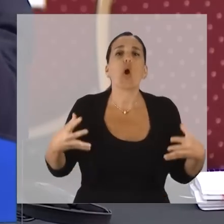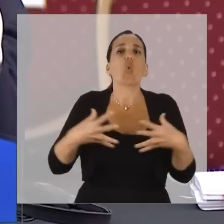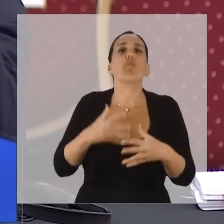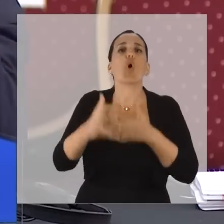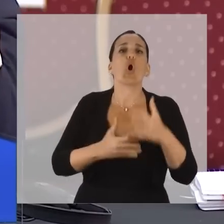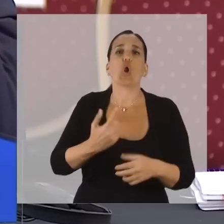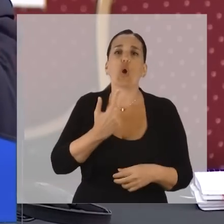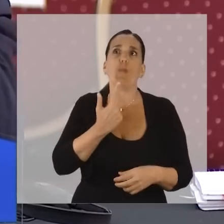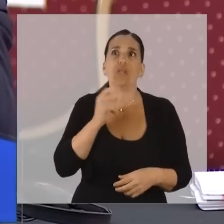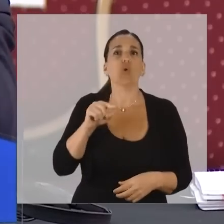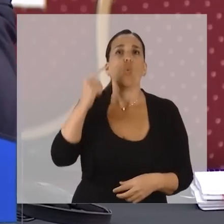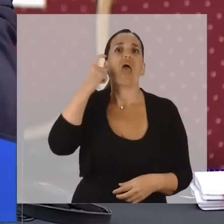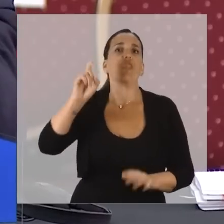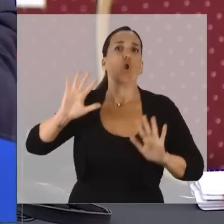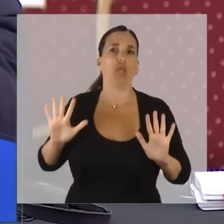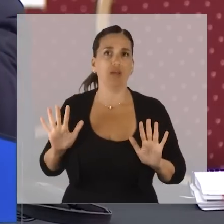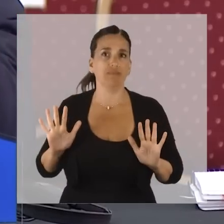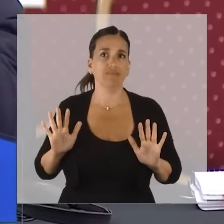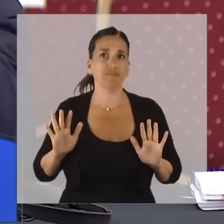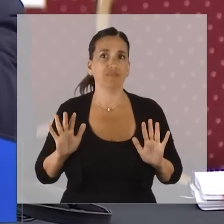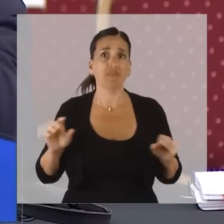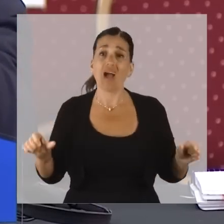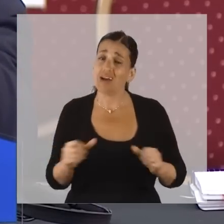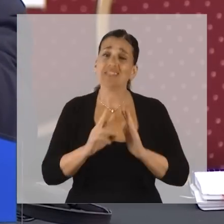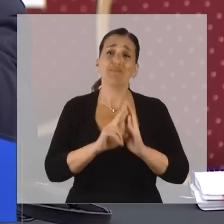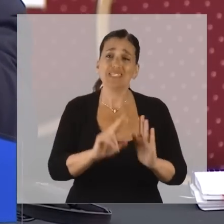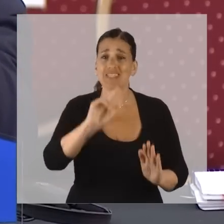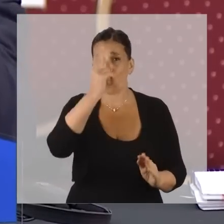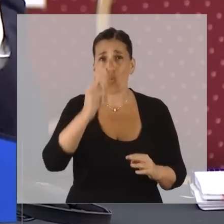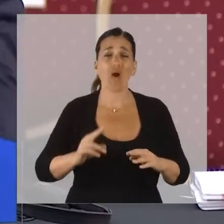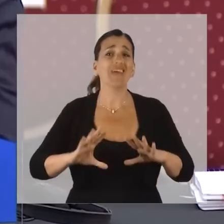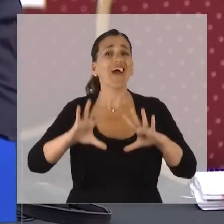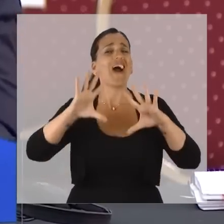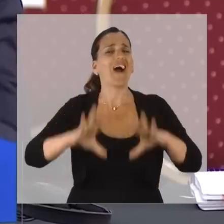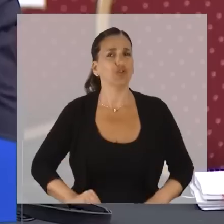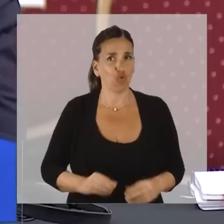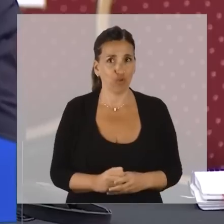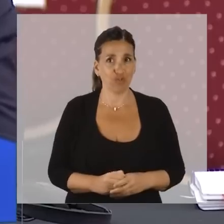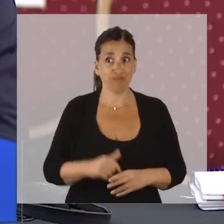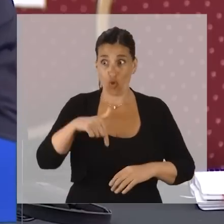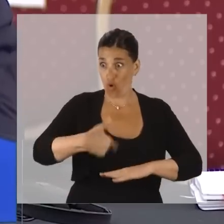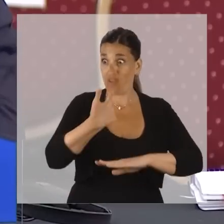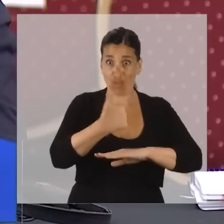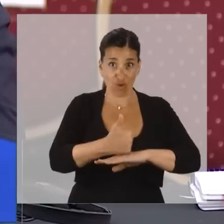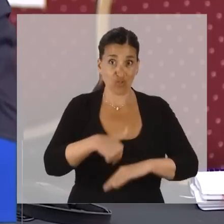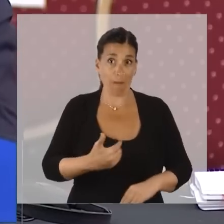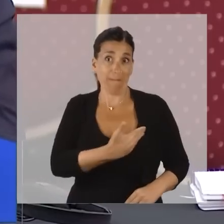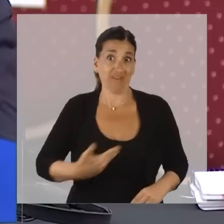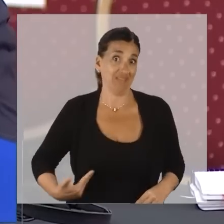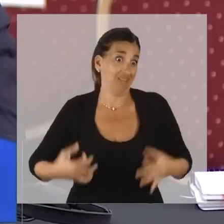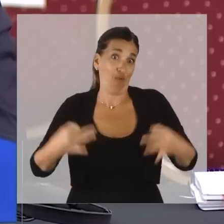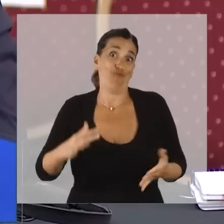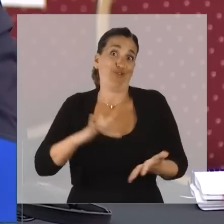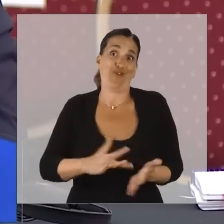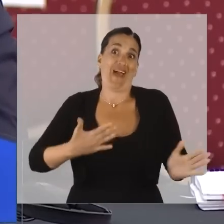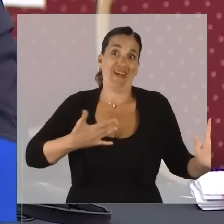no lo toma un partido político de una ideología hoy nos toca a nosotros estar acá me toca